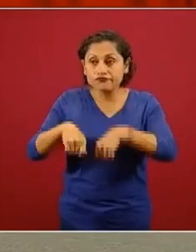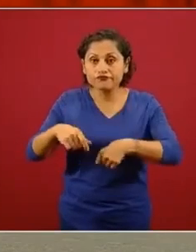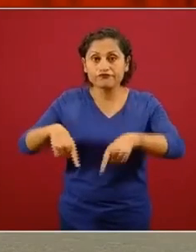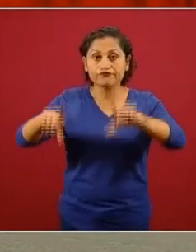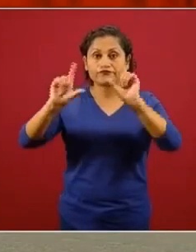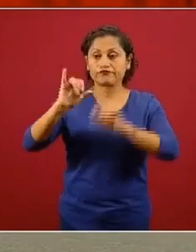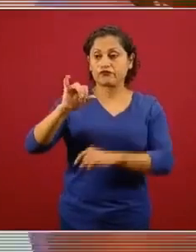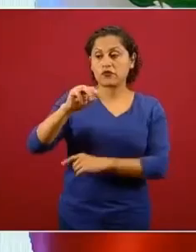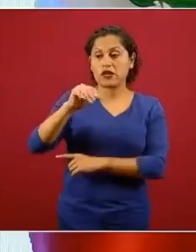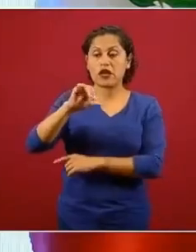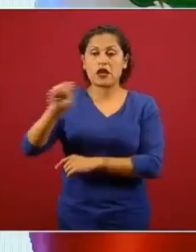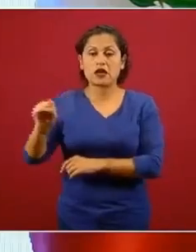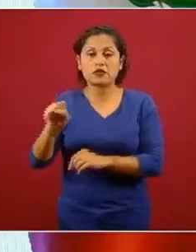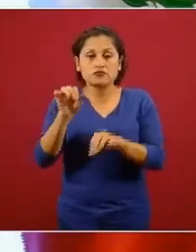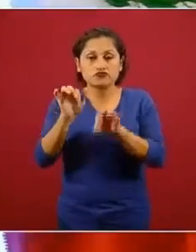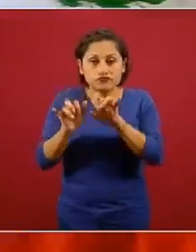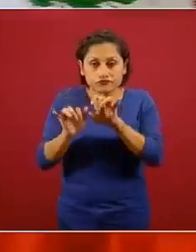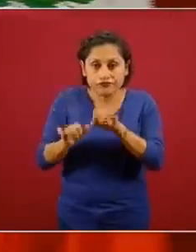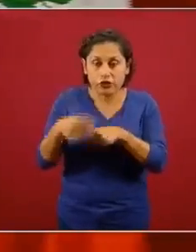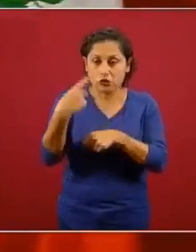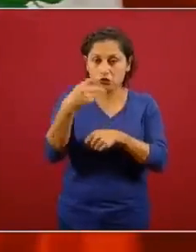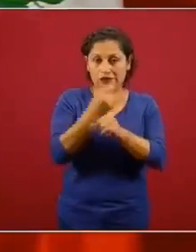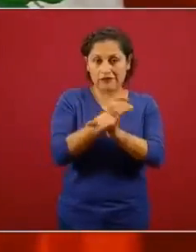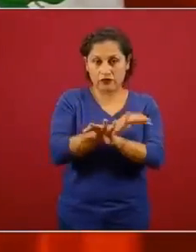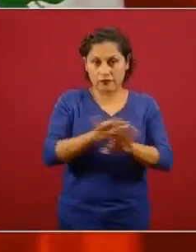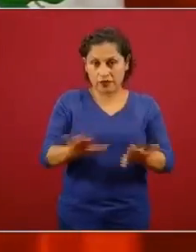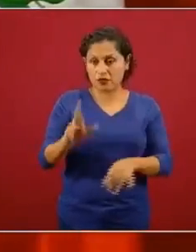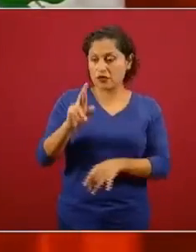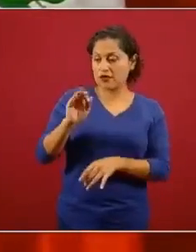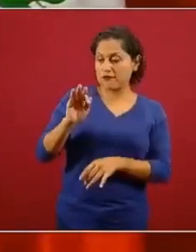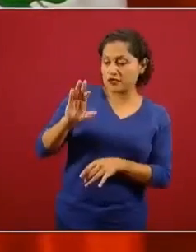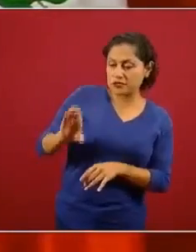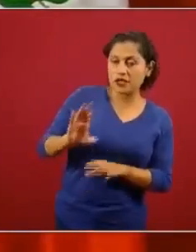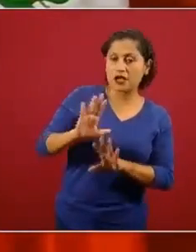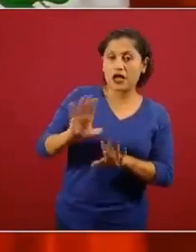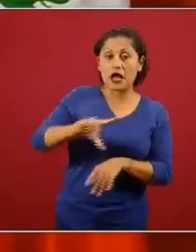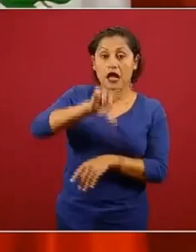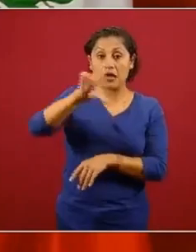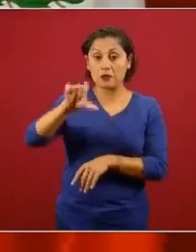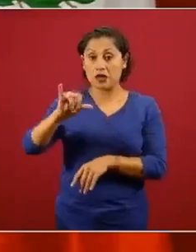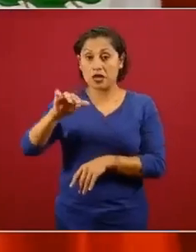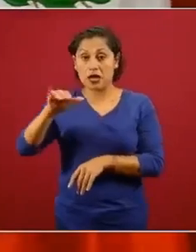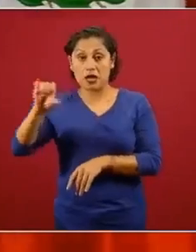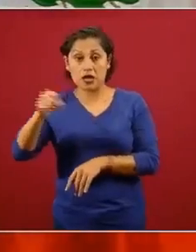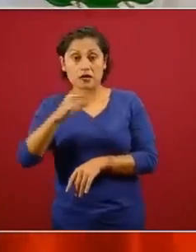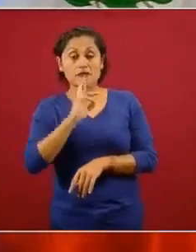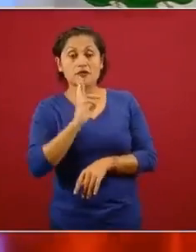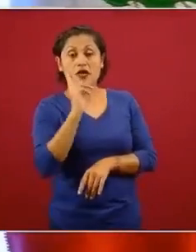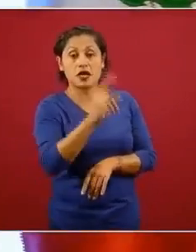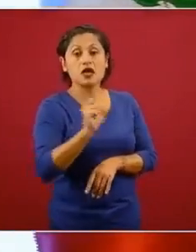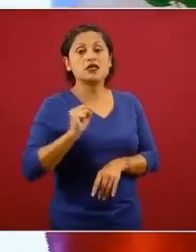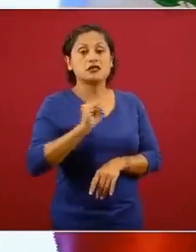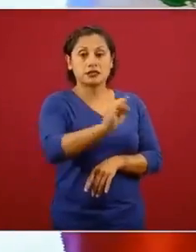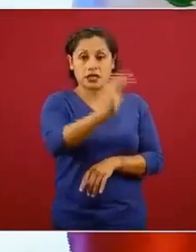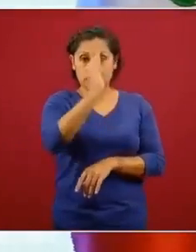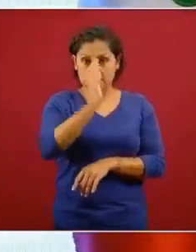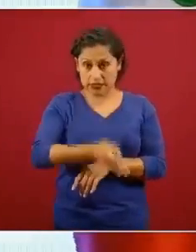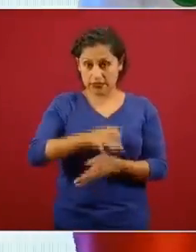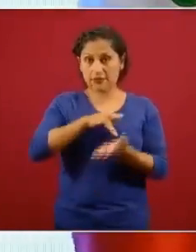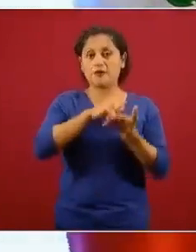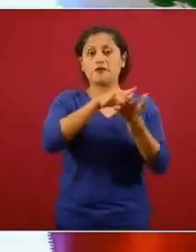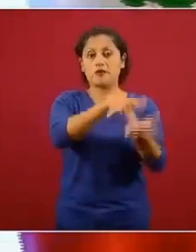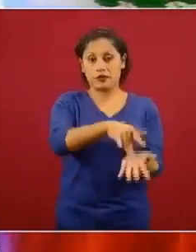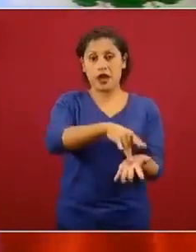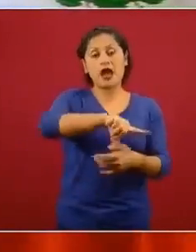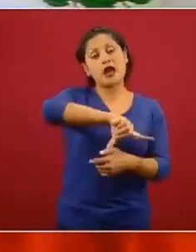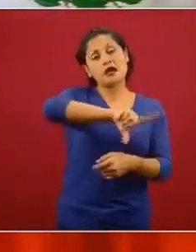ingresaron su información, su RFC, y recibieron la confirmación de que eran elegibles. Después nos llenaron en un